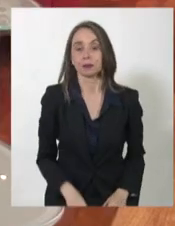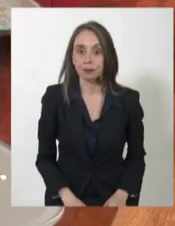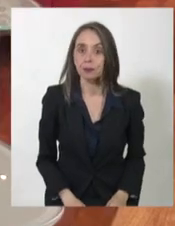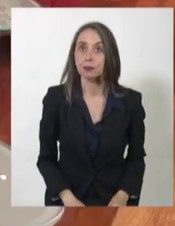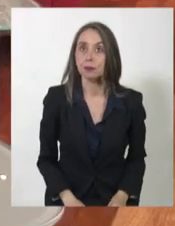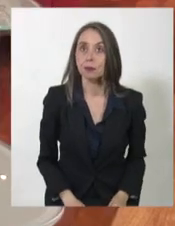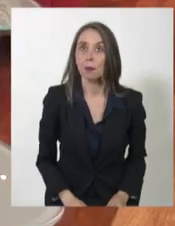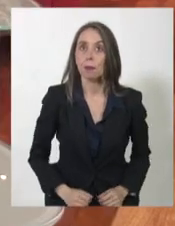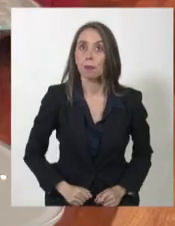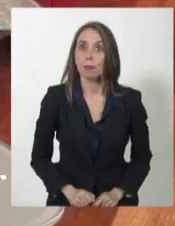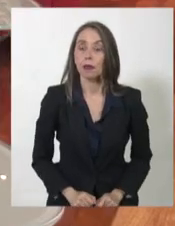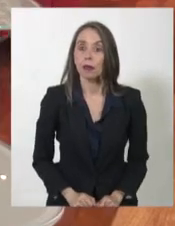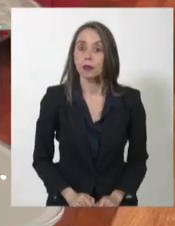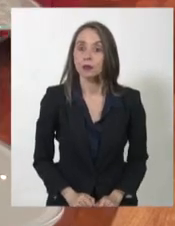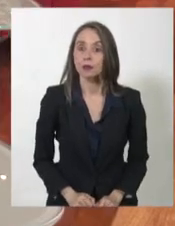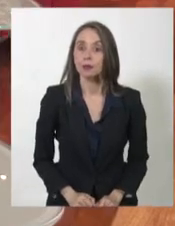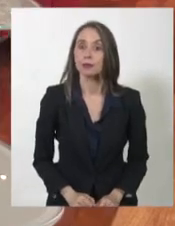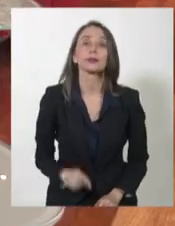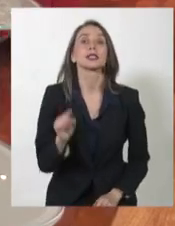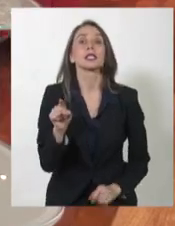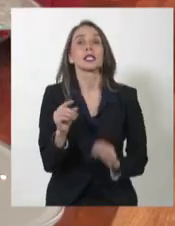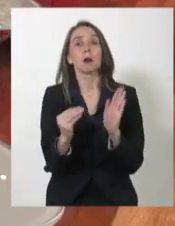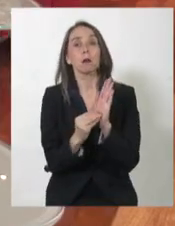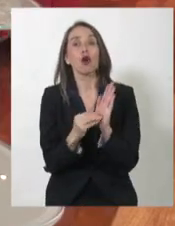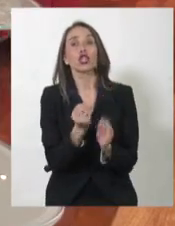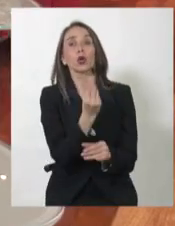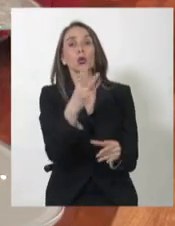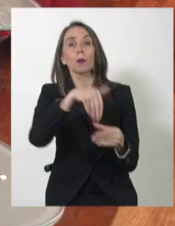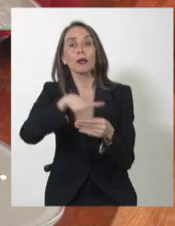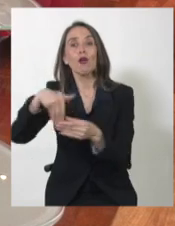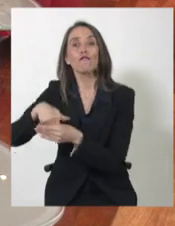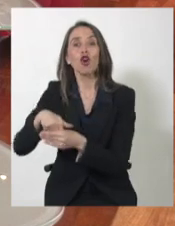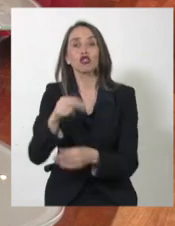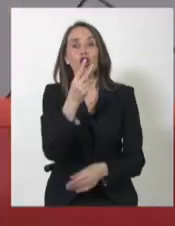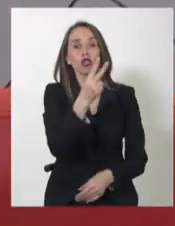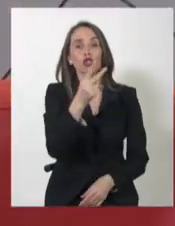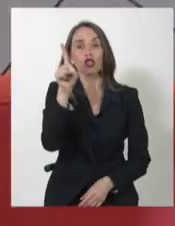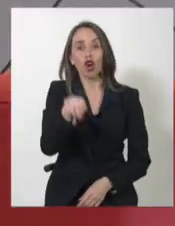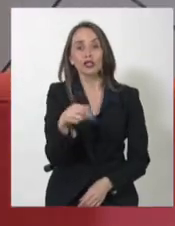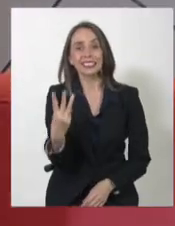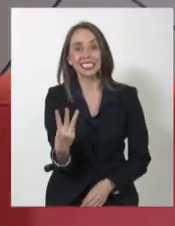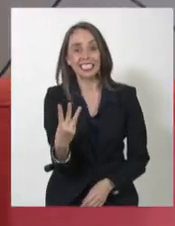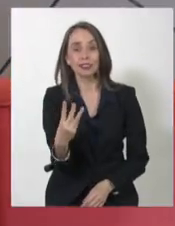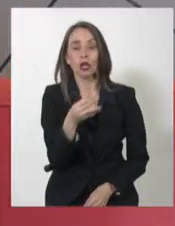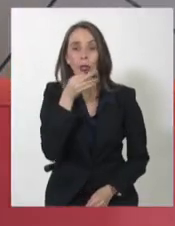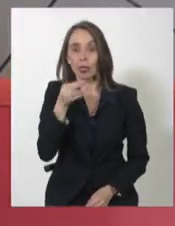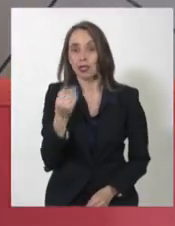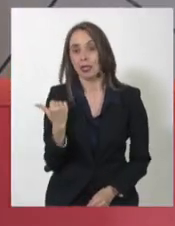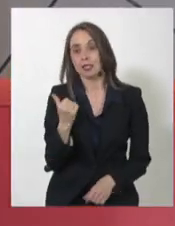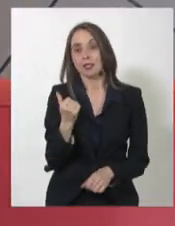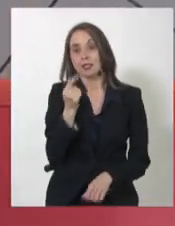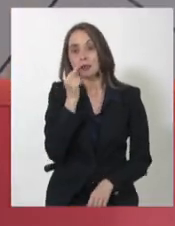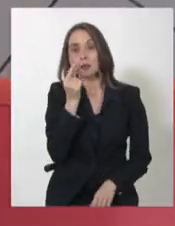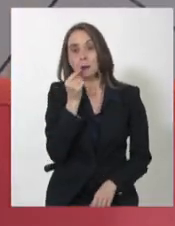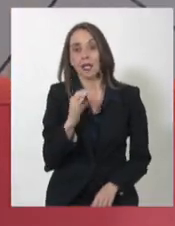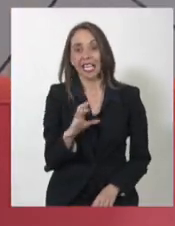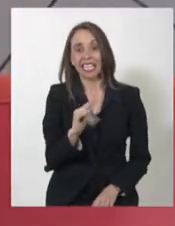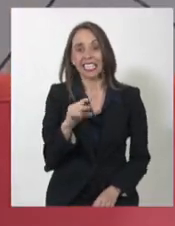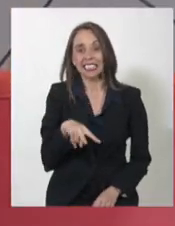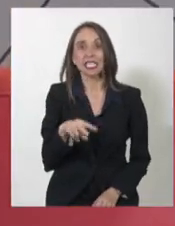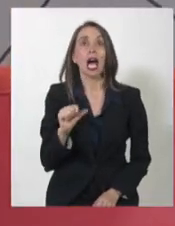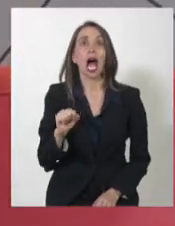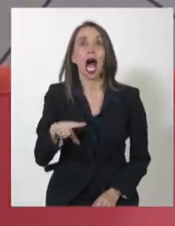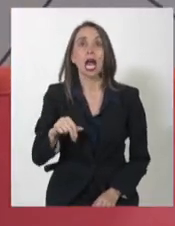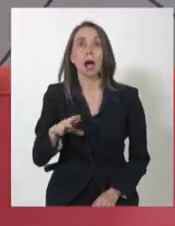Sí, bueno, esto de los dos tercios también, claro, como dicen Cristian y Ana María,